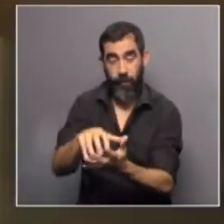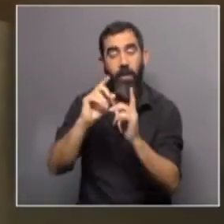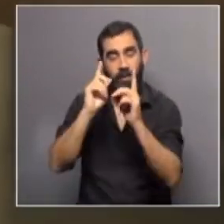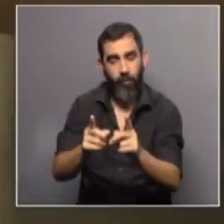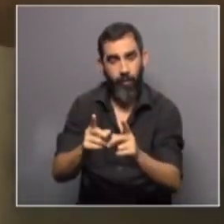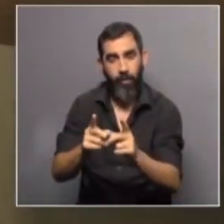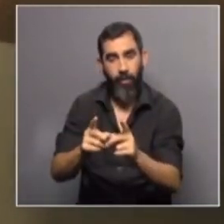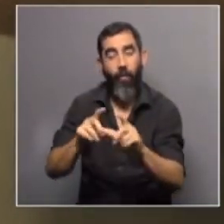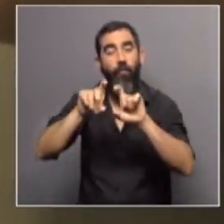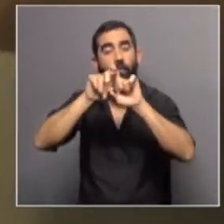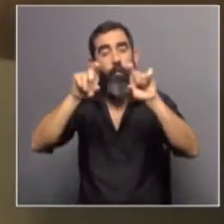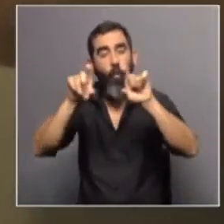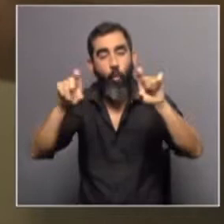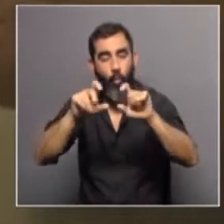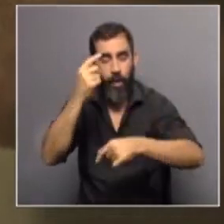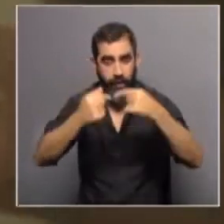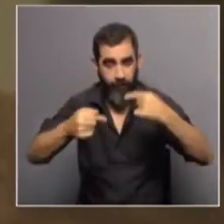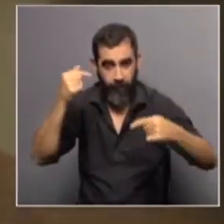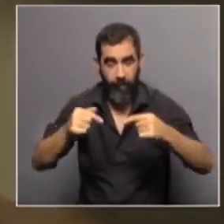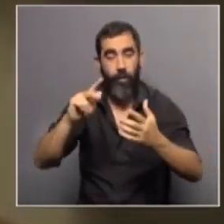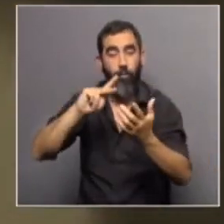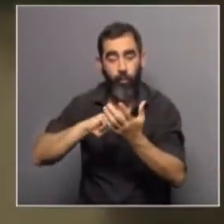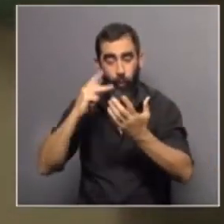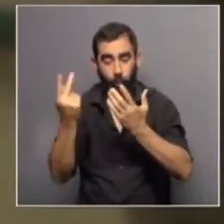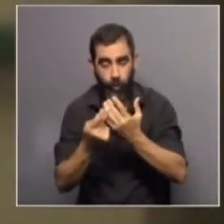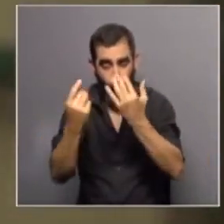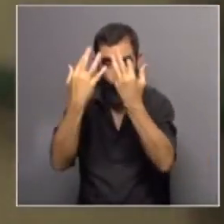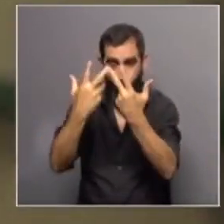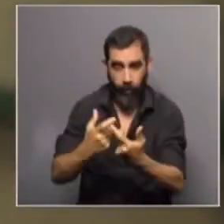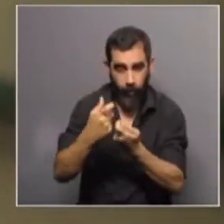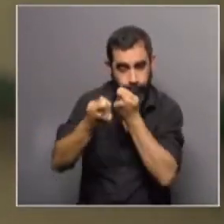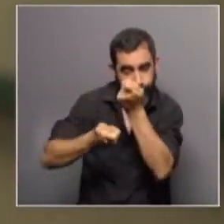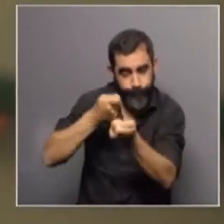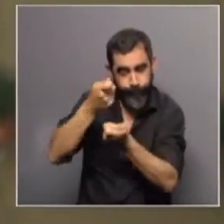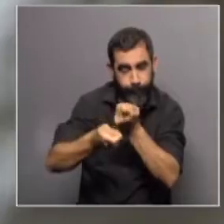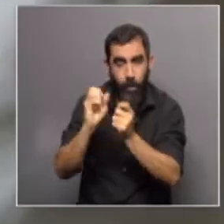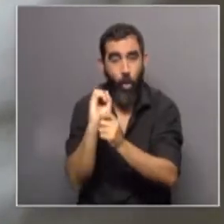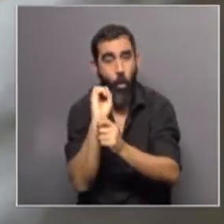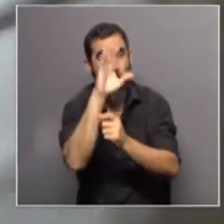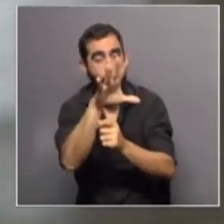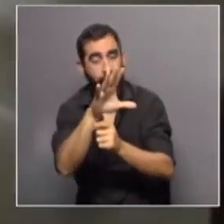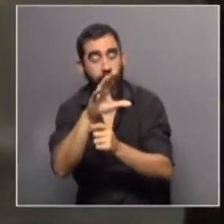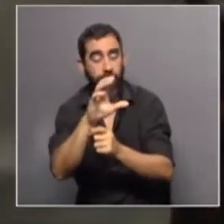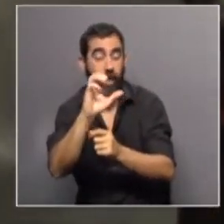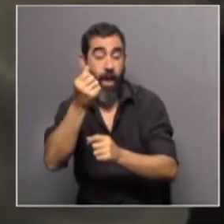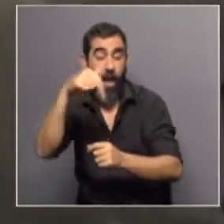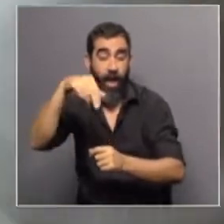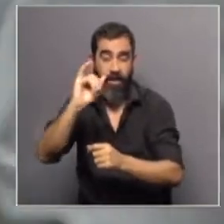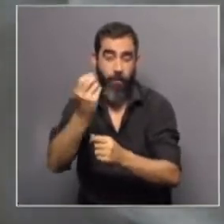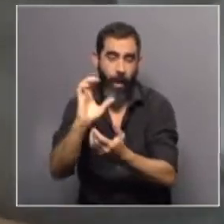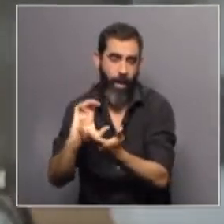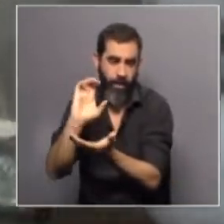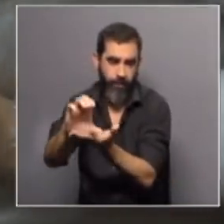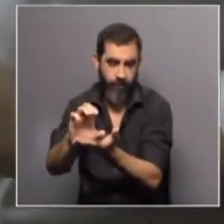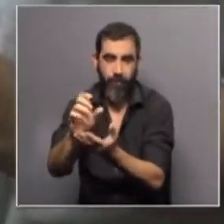la formulación de los proyectos. O sea, formulamos el proyecto, lo mandamos a la agencia que financia, generalmente es la ANI la que financia estos